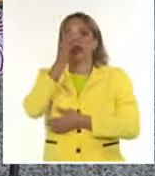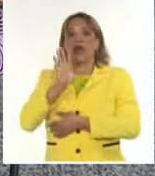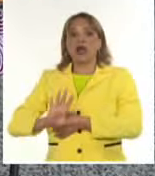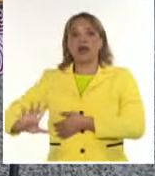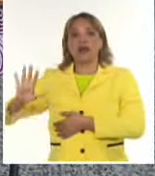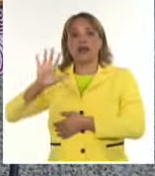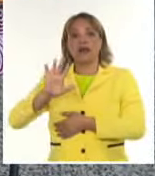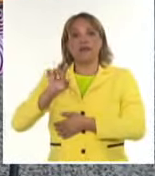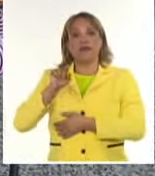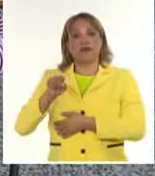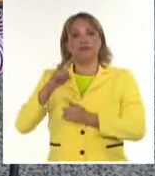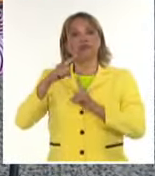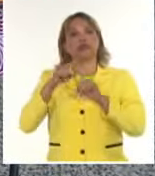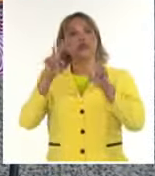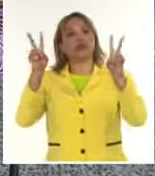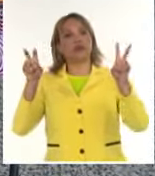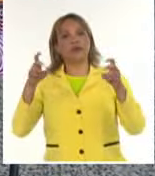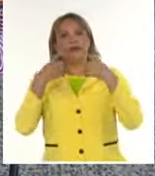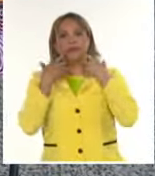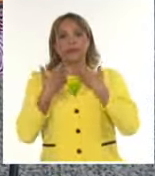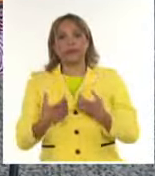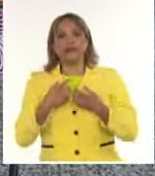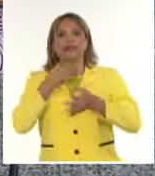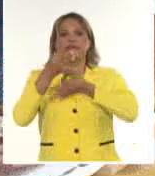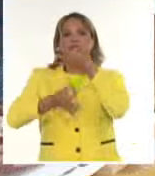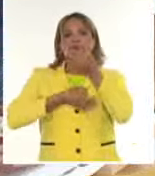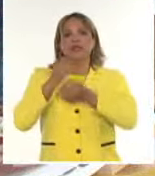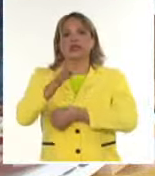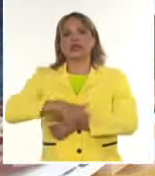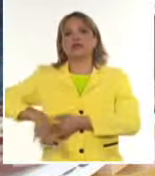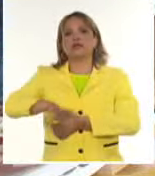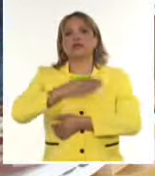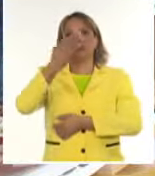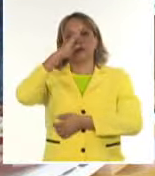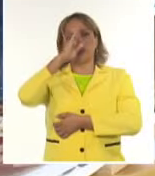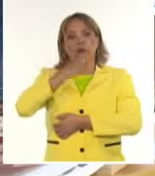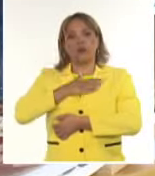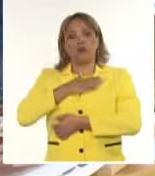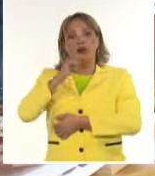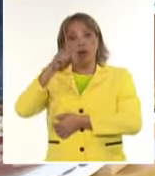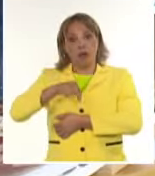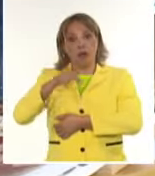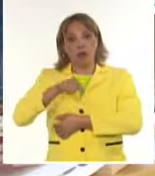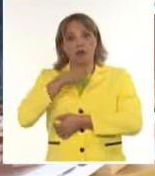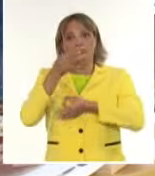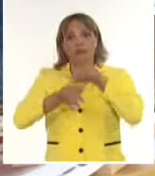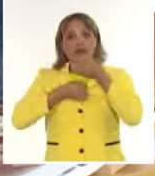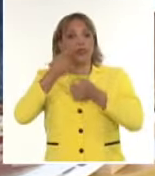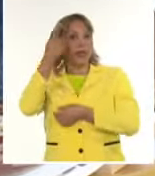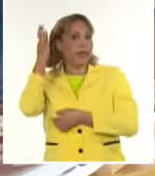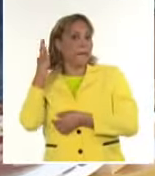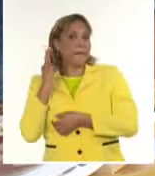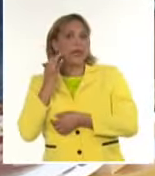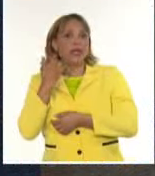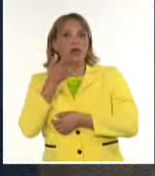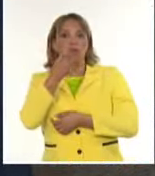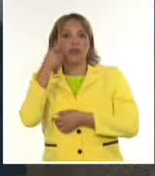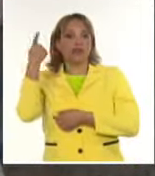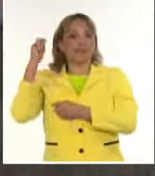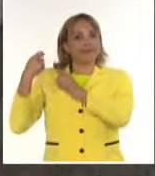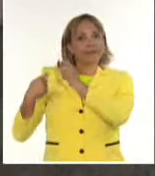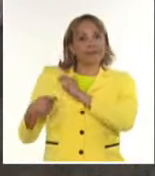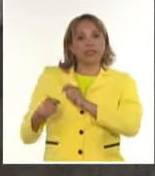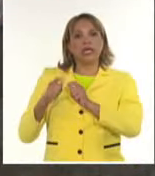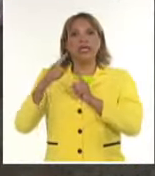de los temas que más urgen tratar en la sociedad cubana. Entonces, bueno, el día de hoy estamos hablando de cabello afro, estamos hablando de